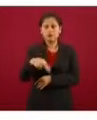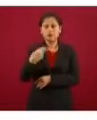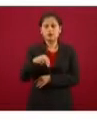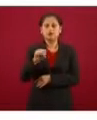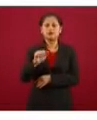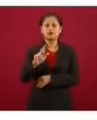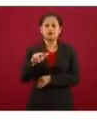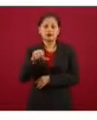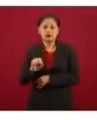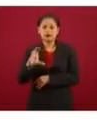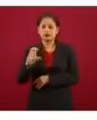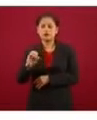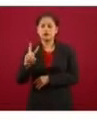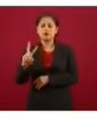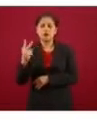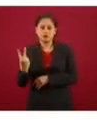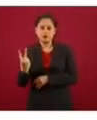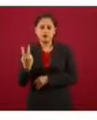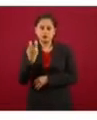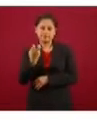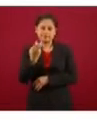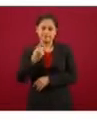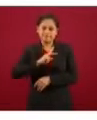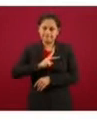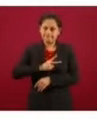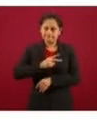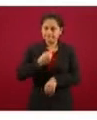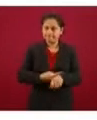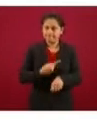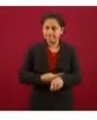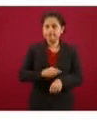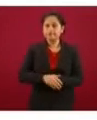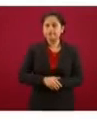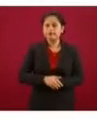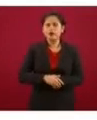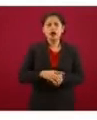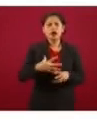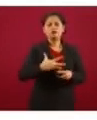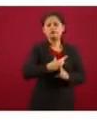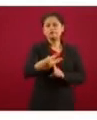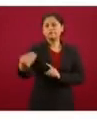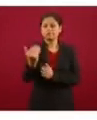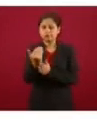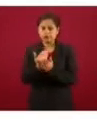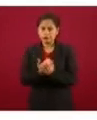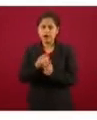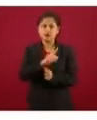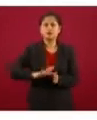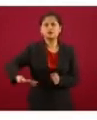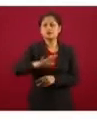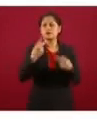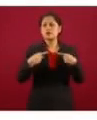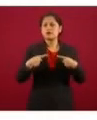en la comunidad para disminuir la carga de enfermedad, sus complicaciones y además la muerte por la enfermedad